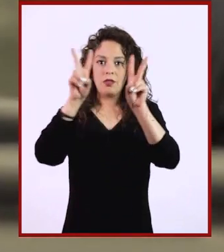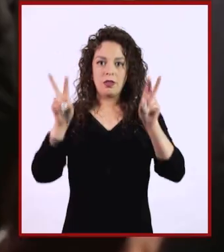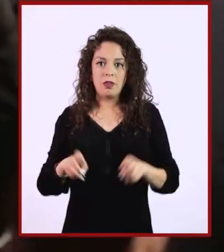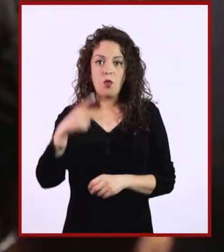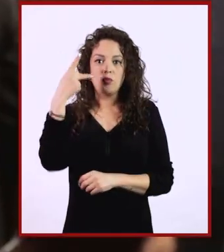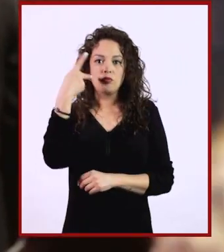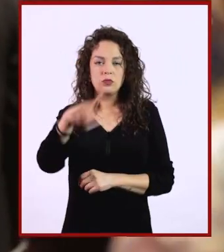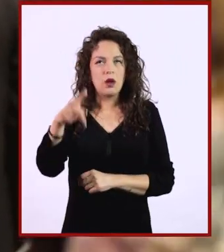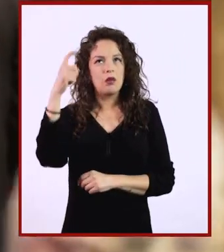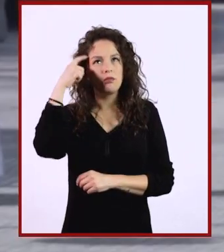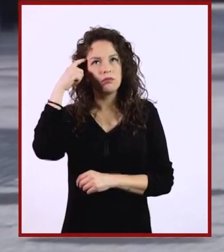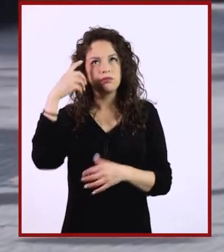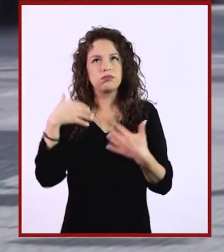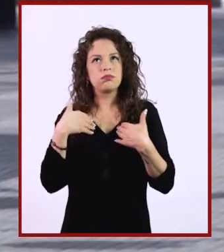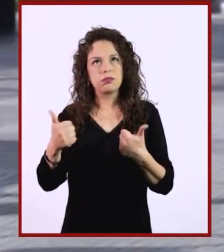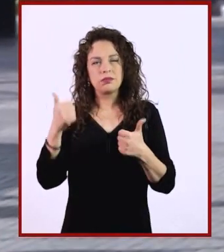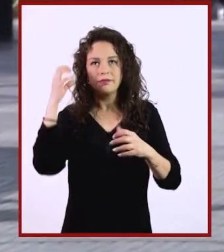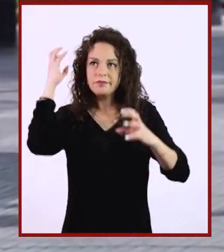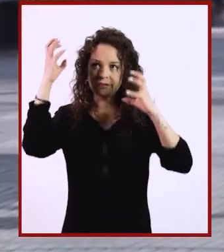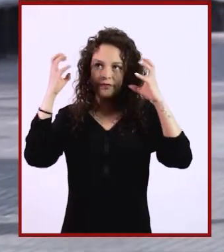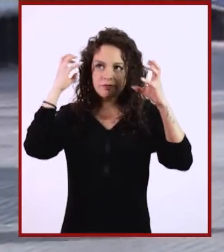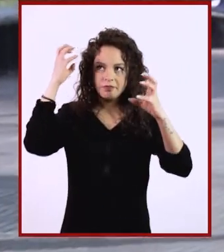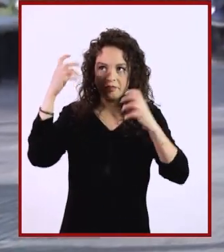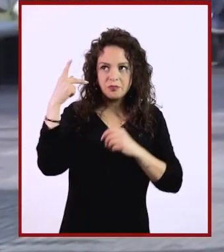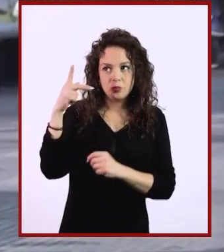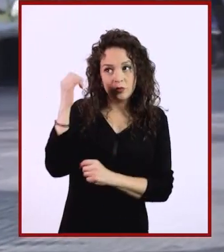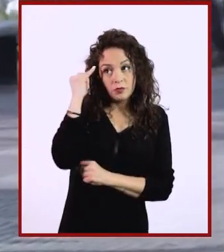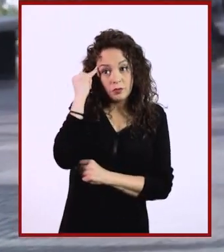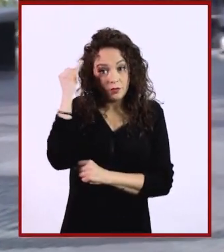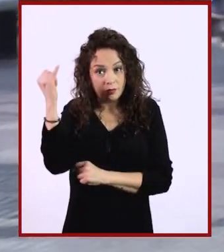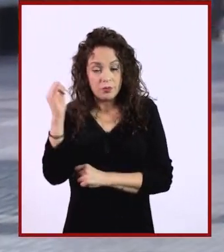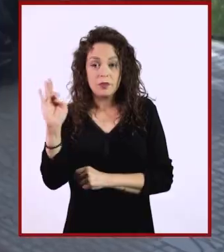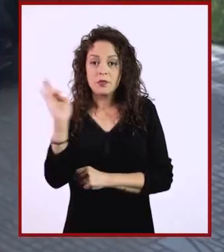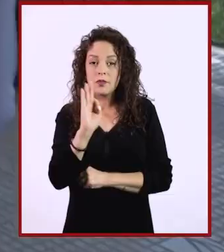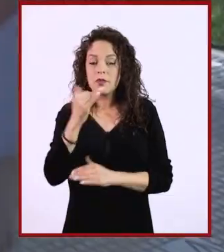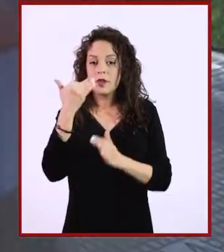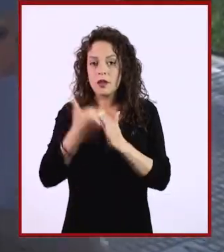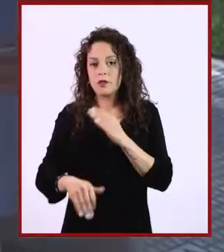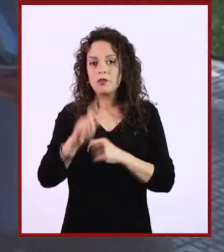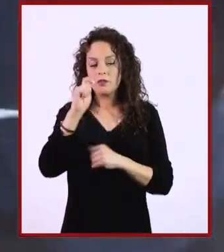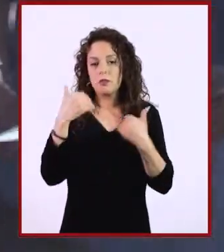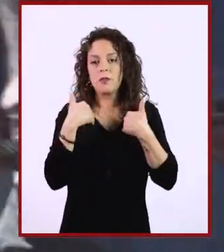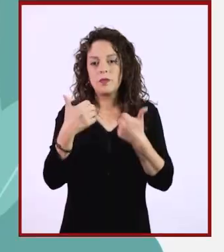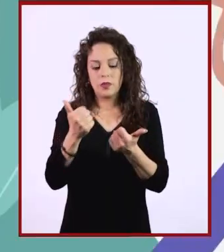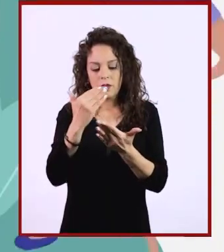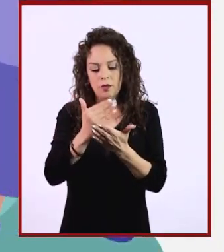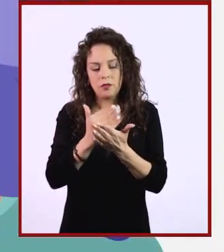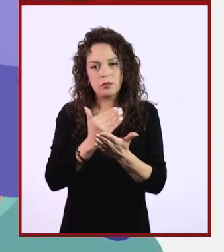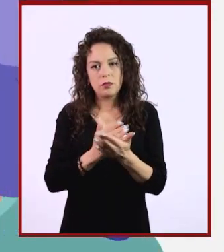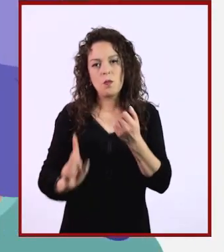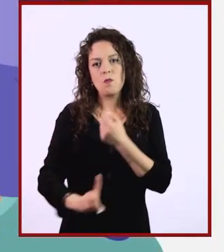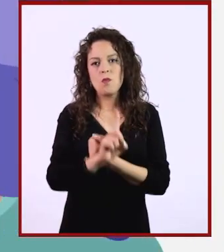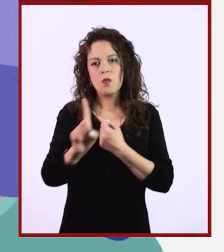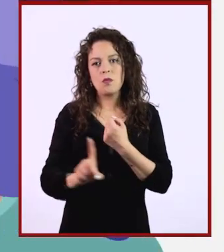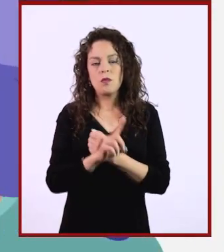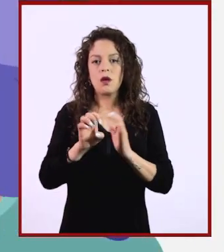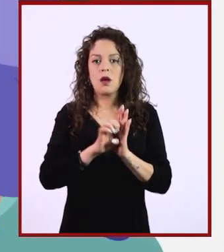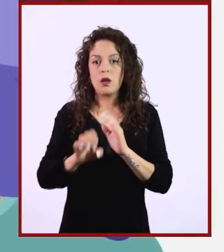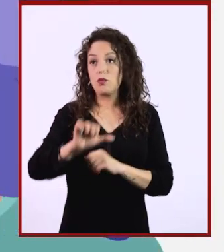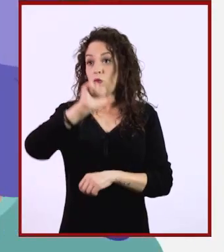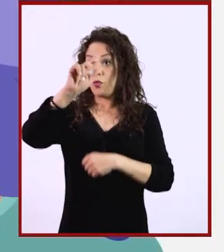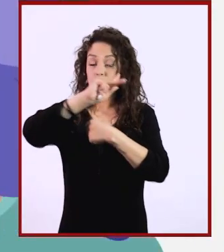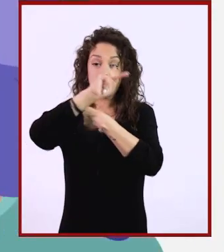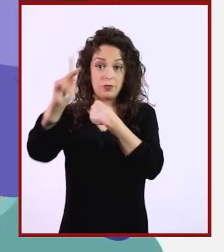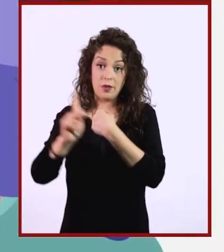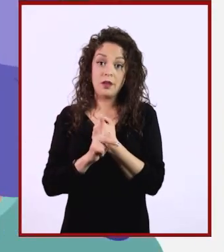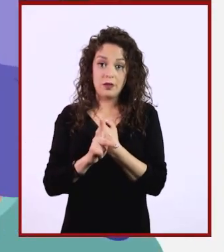propia perspectiva, ¿no? O sea, sin tomar en cuenta tal vez agendas o problemáticas que se dan, por ejemplo, en otros